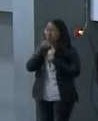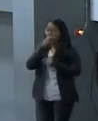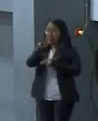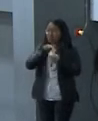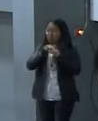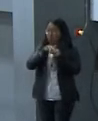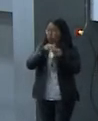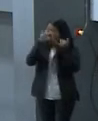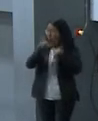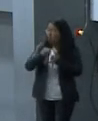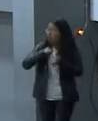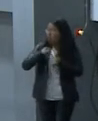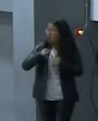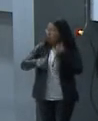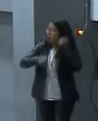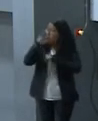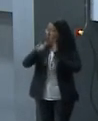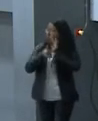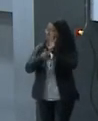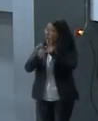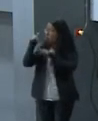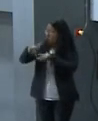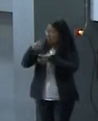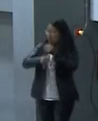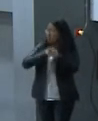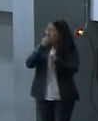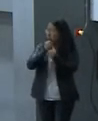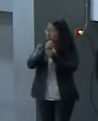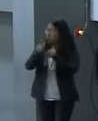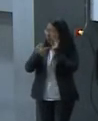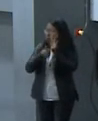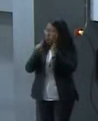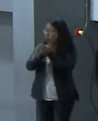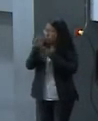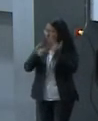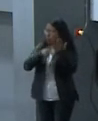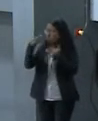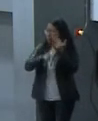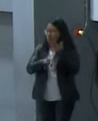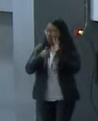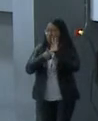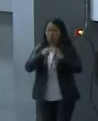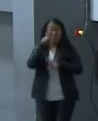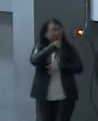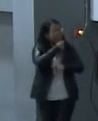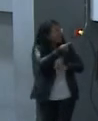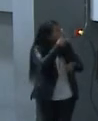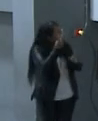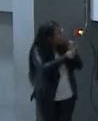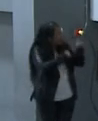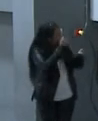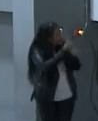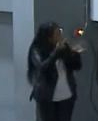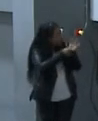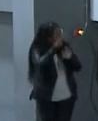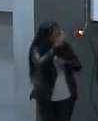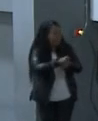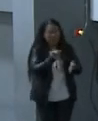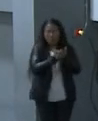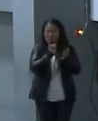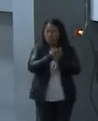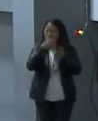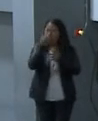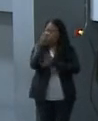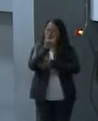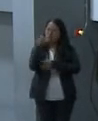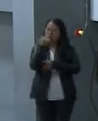que hay, que se planteó para el presente año, y lo dice un parágrafo de ese proyecto, dice para el 2019 se plantea la vinculación de